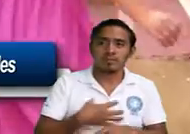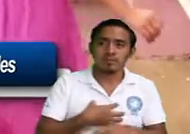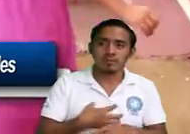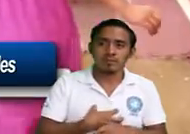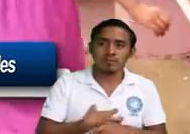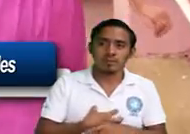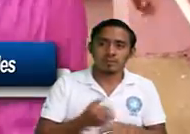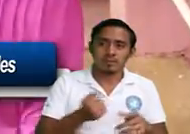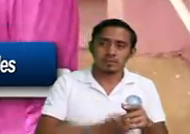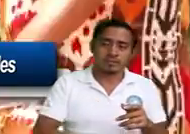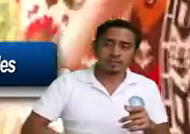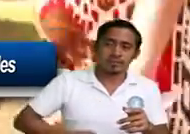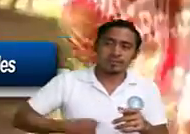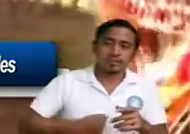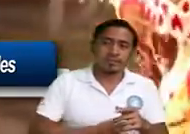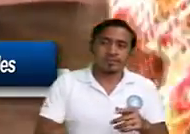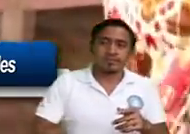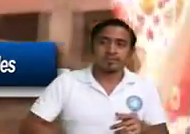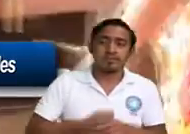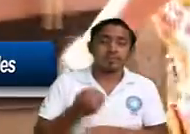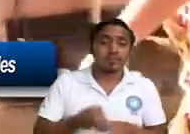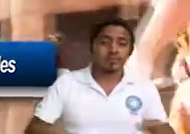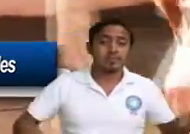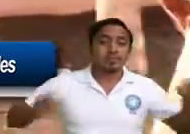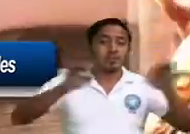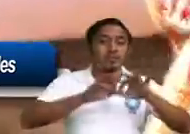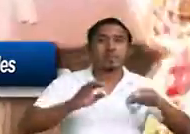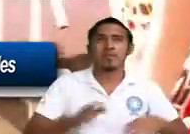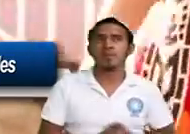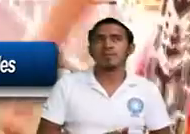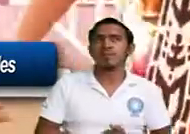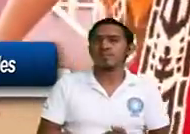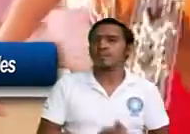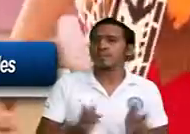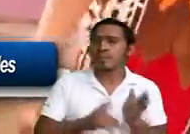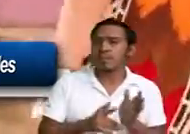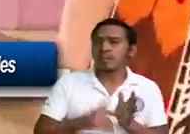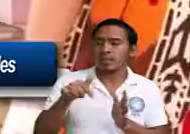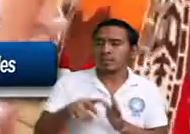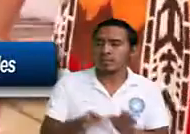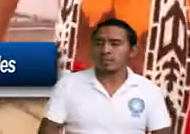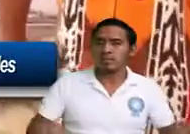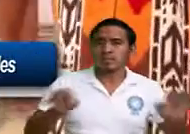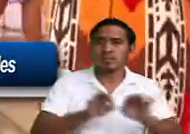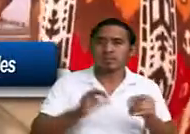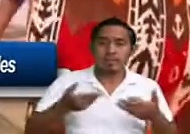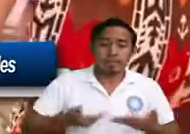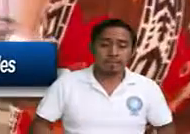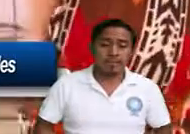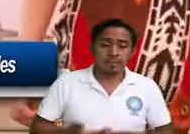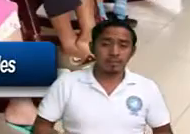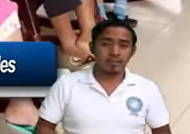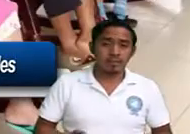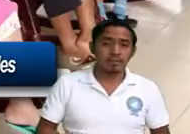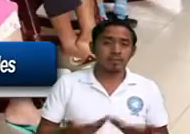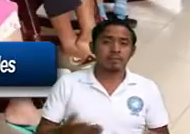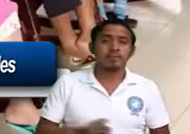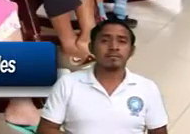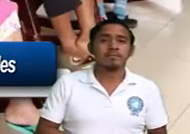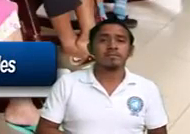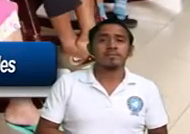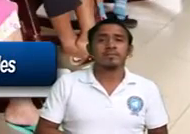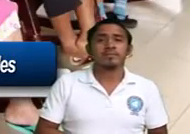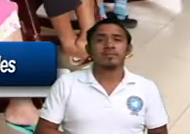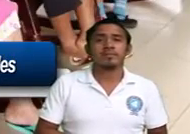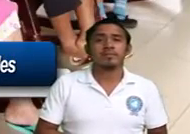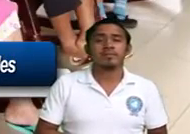controles ultrasonográficos, que esos son los más importantes. Ahora, aquí tiene un papel muy importante el peso también, doctora, ¿verdad? Exactamente. Obviamente que